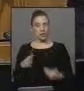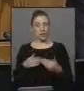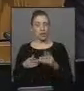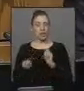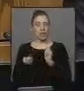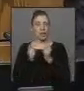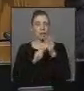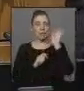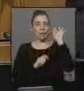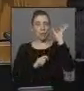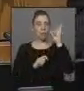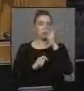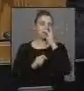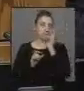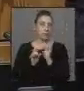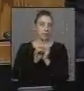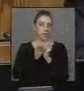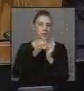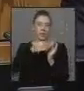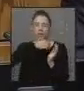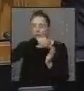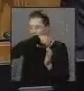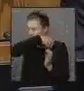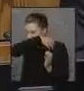el cambio climático se hace evidente,